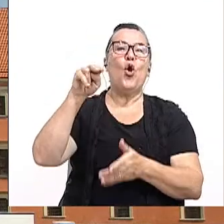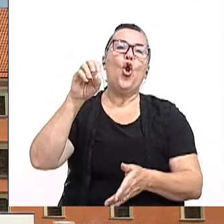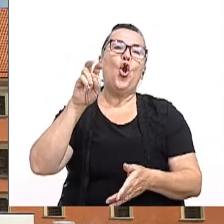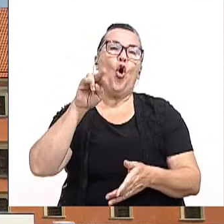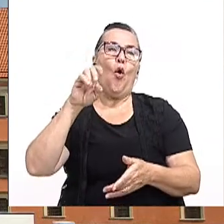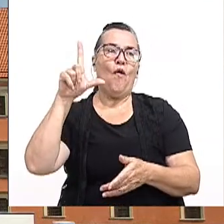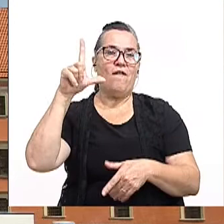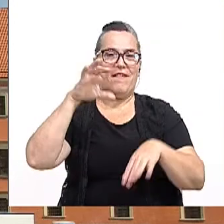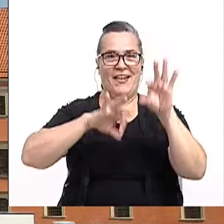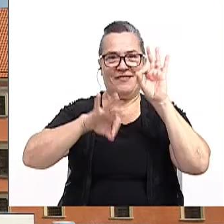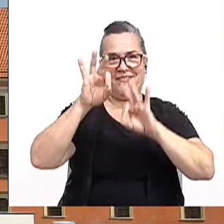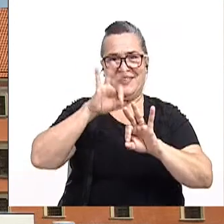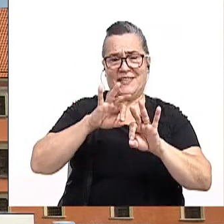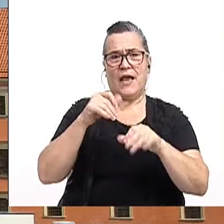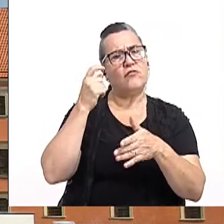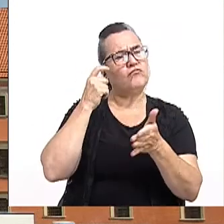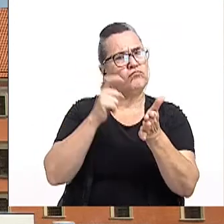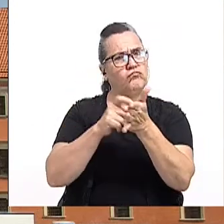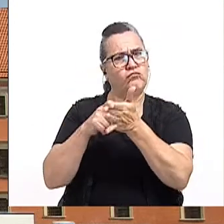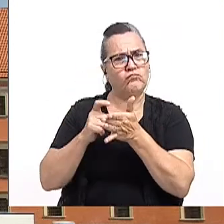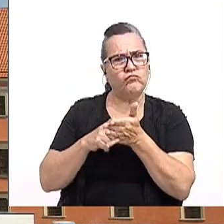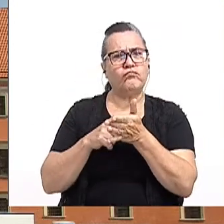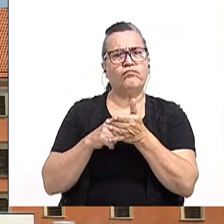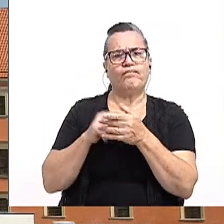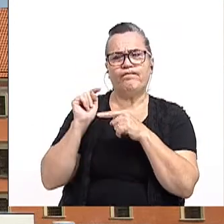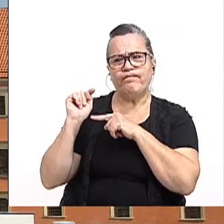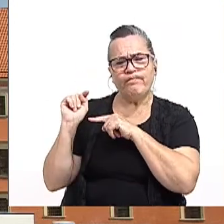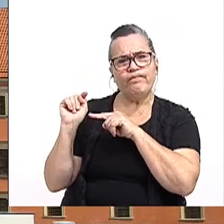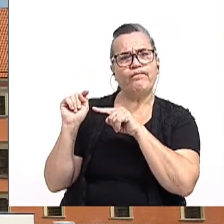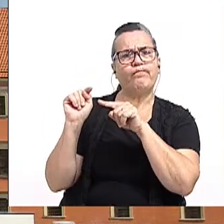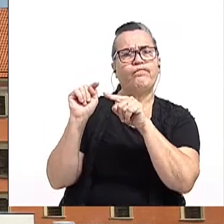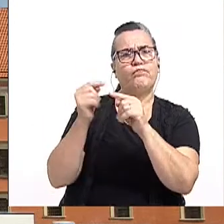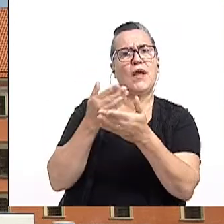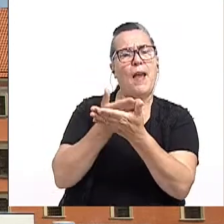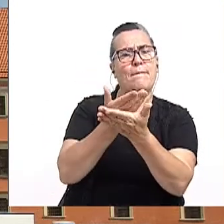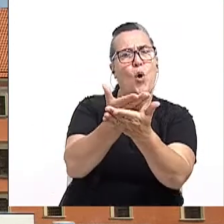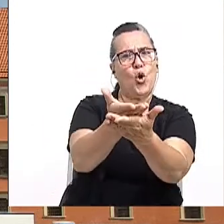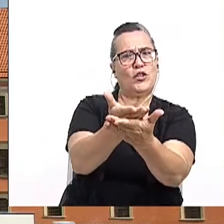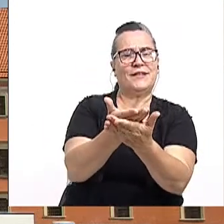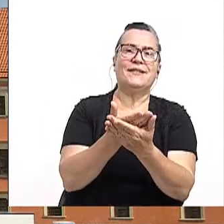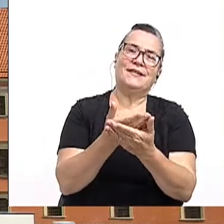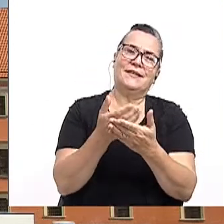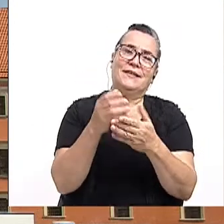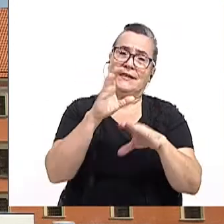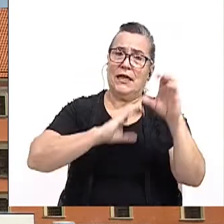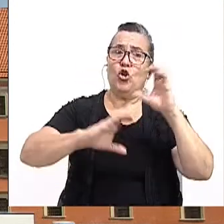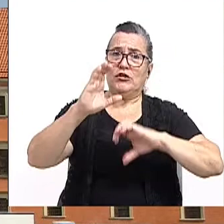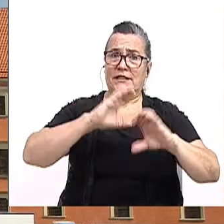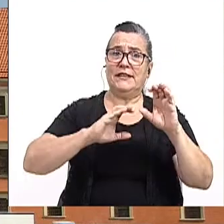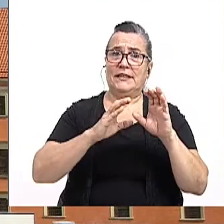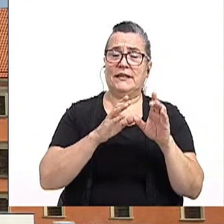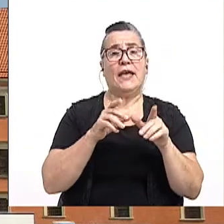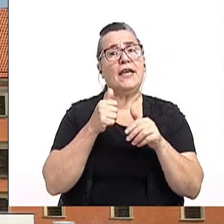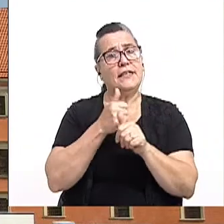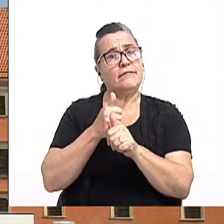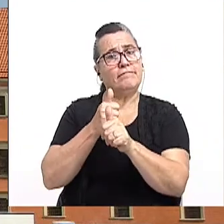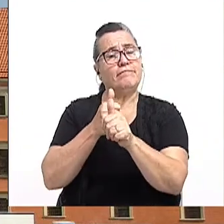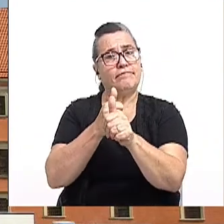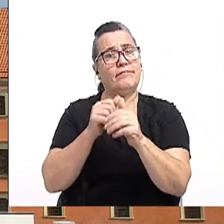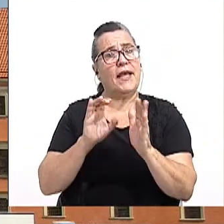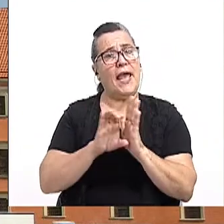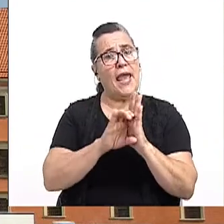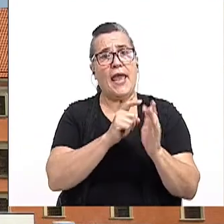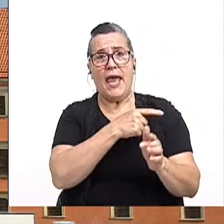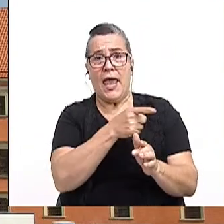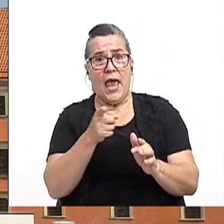de Física. Debemos reconocer todos estos aportes que realizan los científicos y seguir el ejemplo, porque